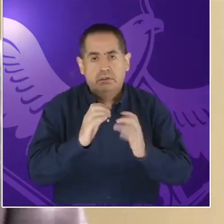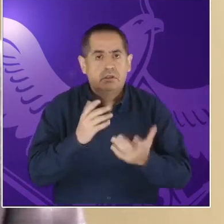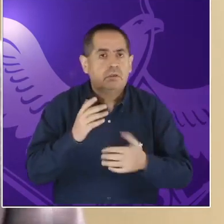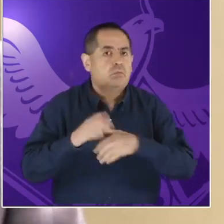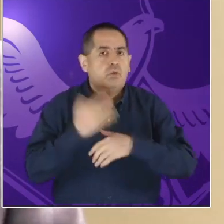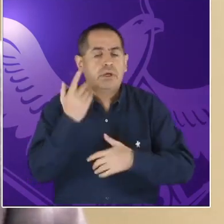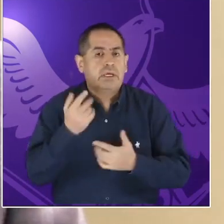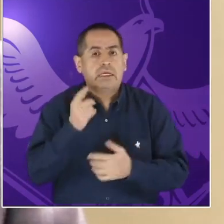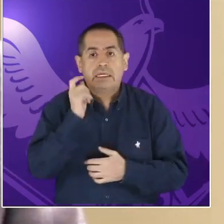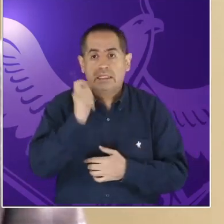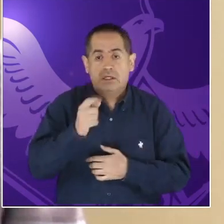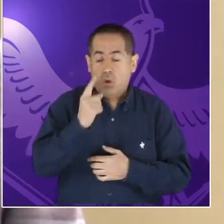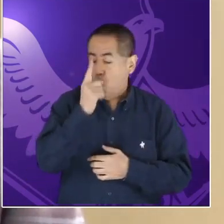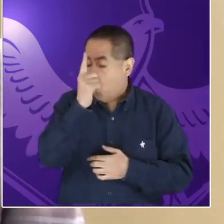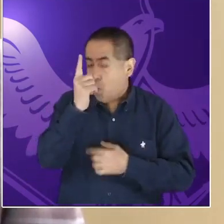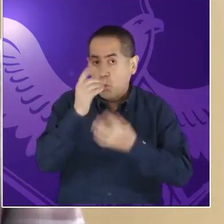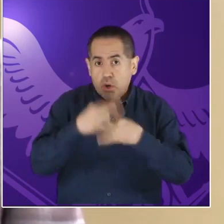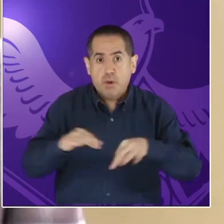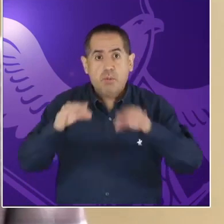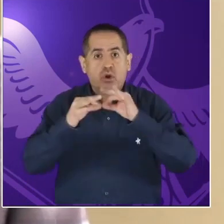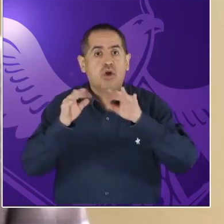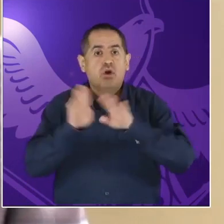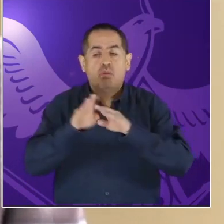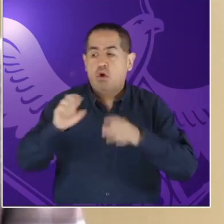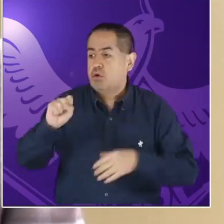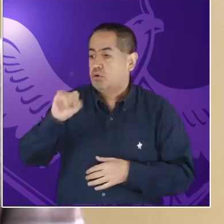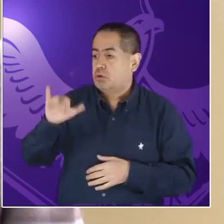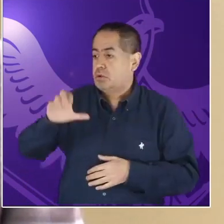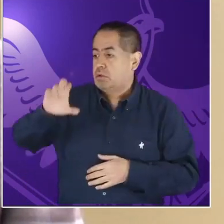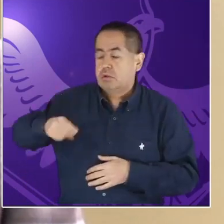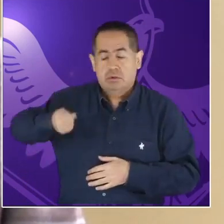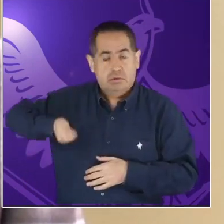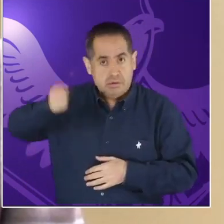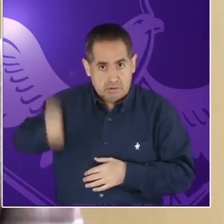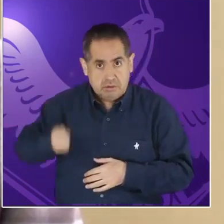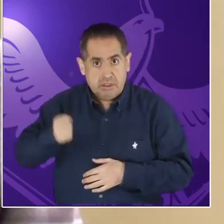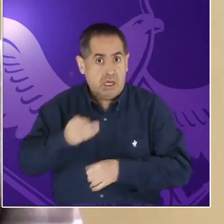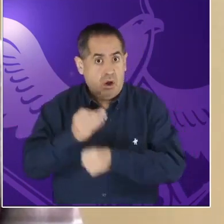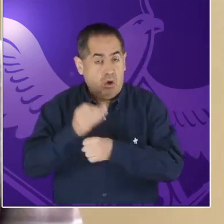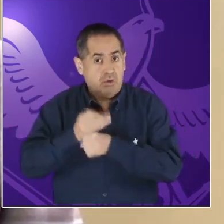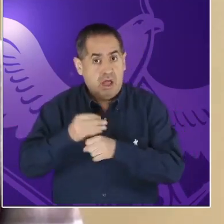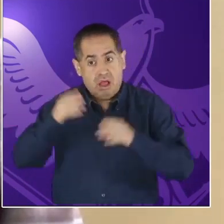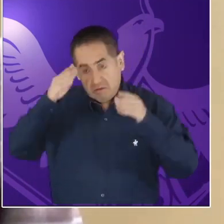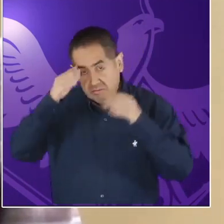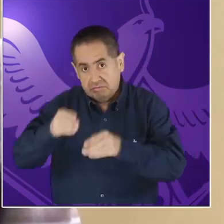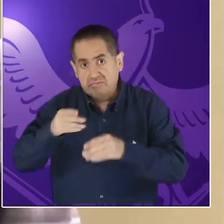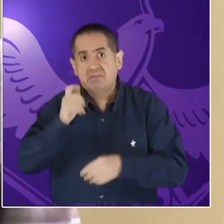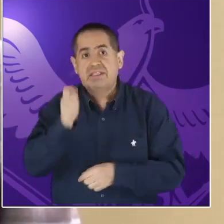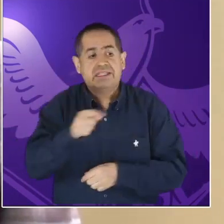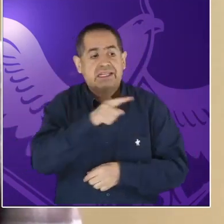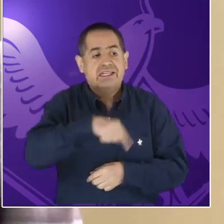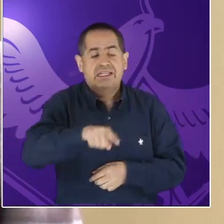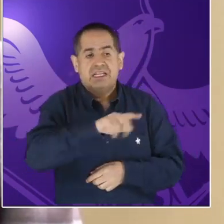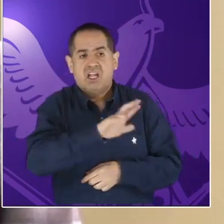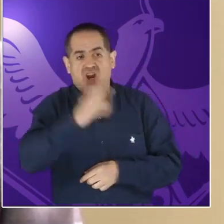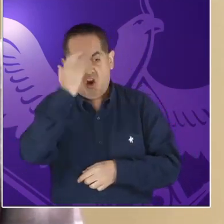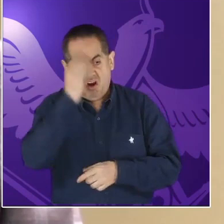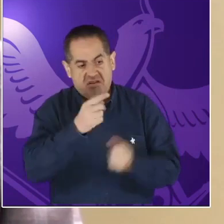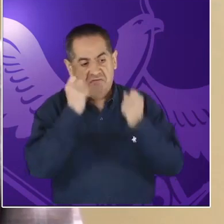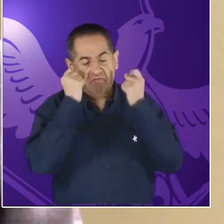valoro mucho, porque una de las cosas en que la Corte ha trabajado y este país ha trabajado es